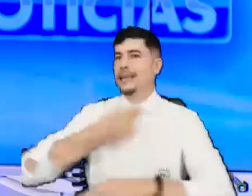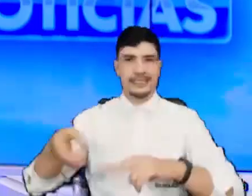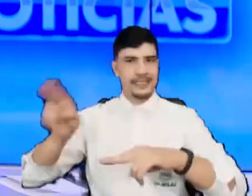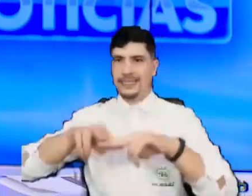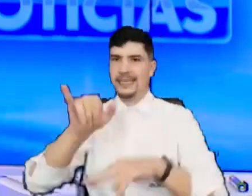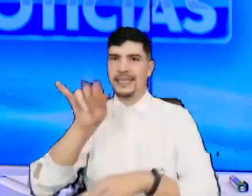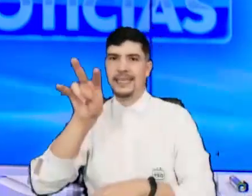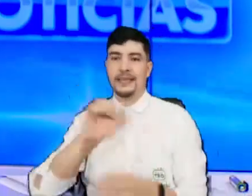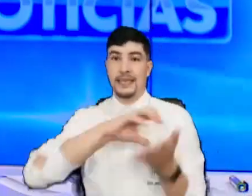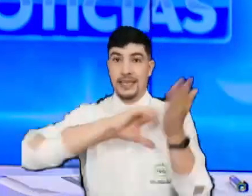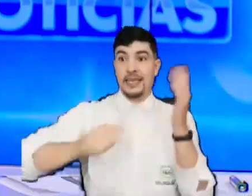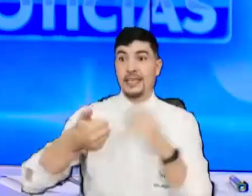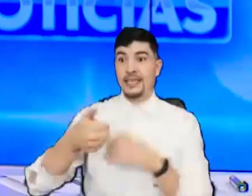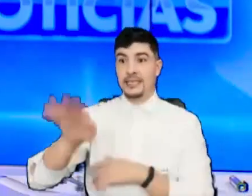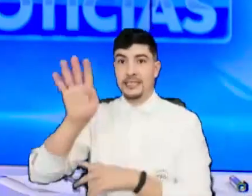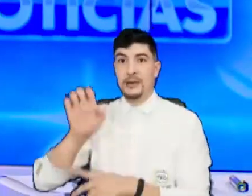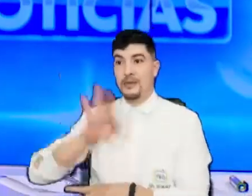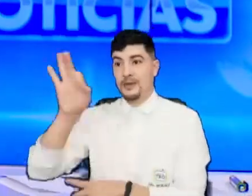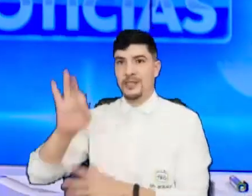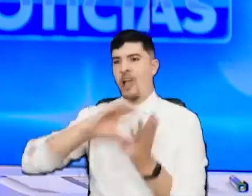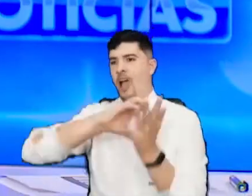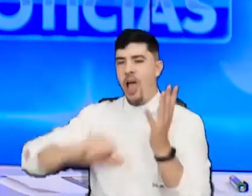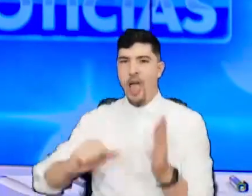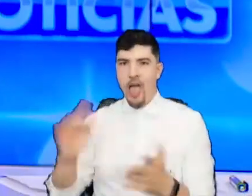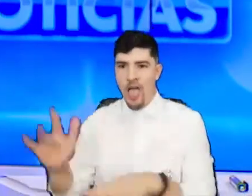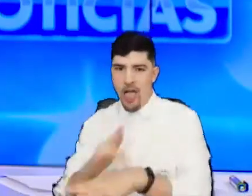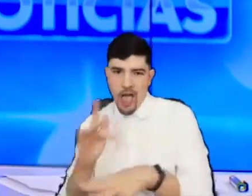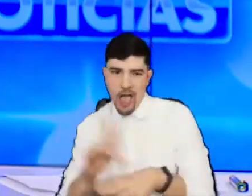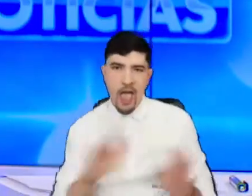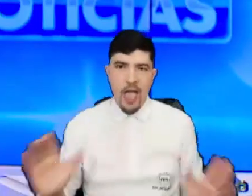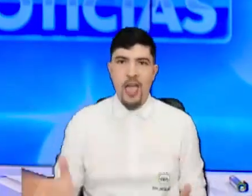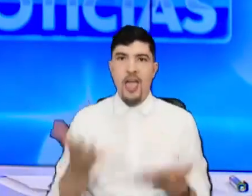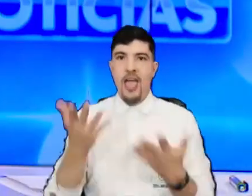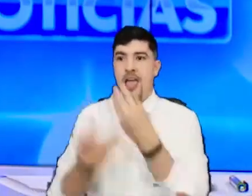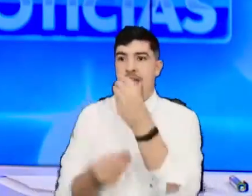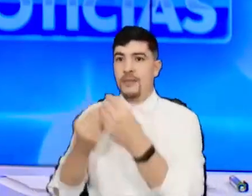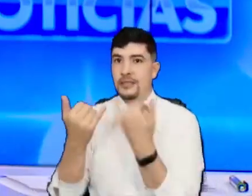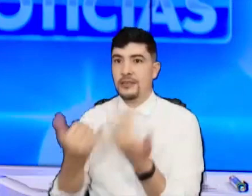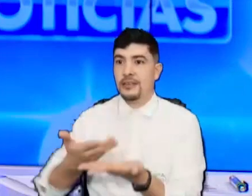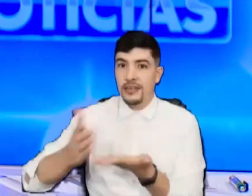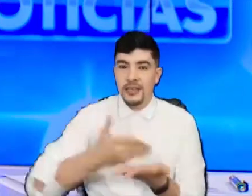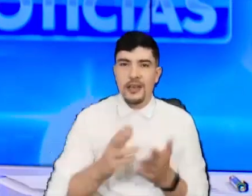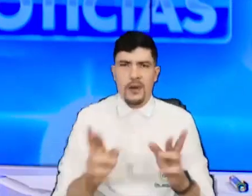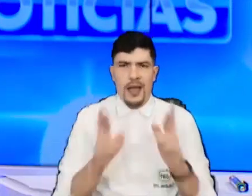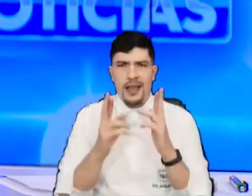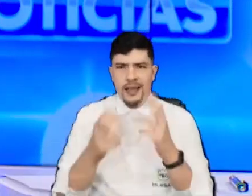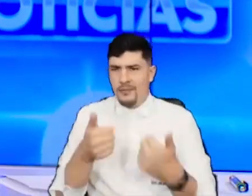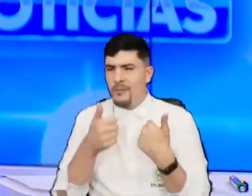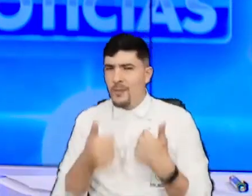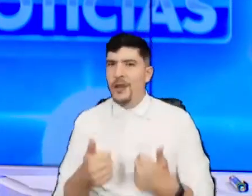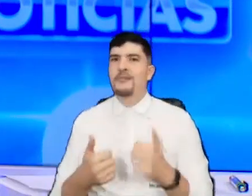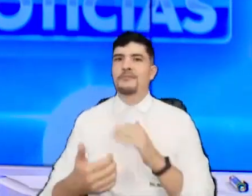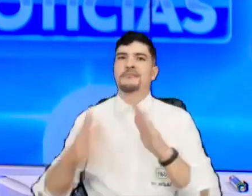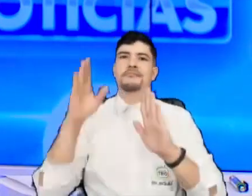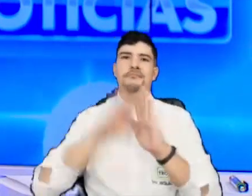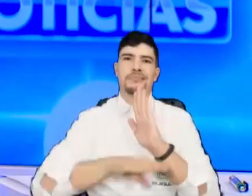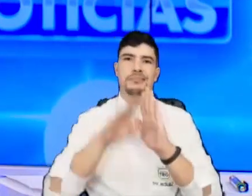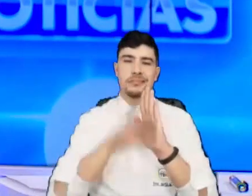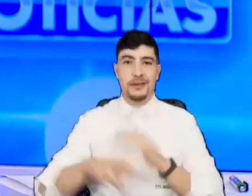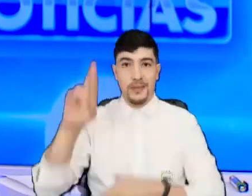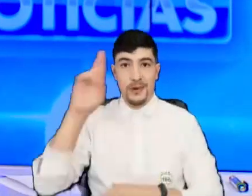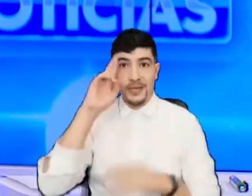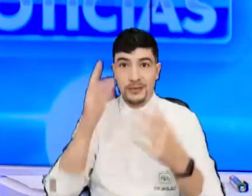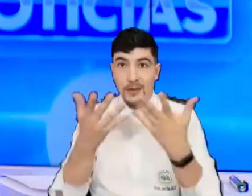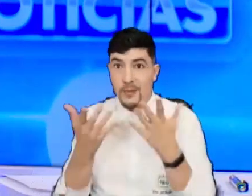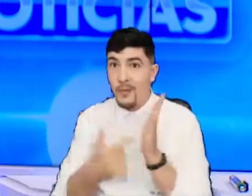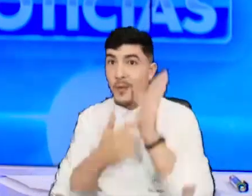que alienta a diferentes sectores de la economía y que en los compradores esperan obtener buenos descuentos. Por eso les mostramos cómo se preparan algunos